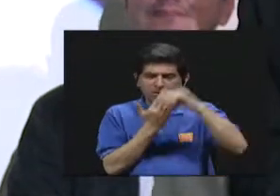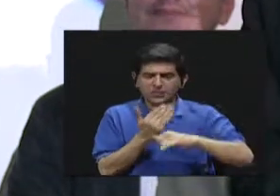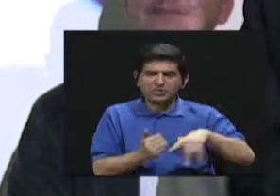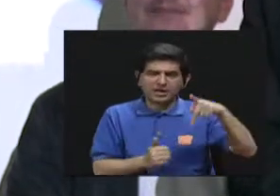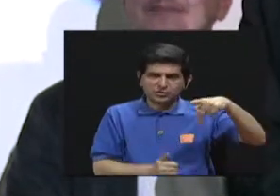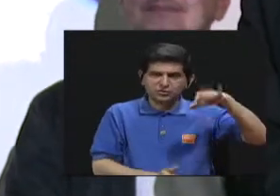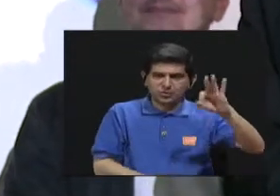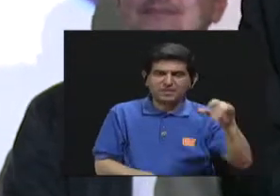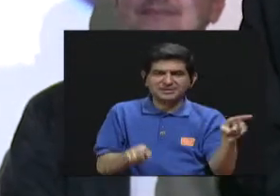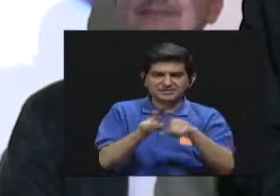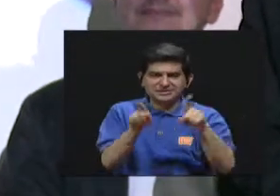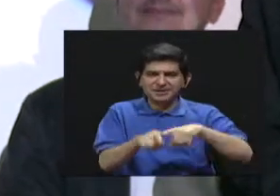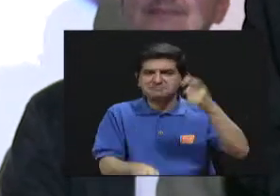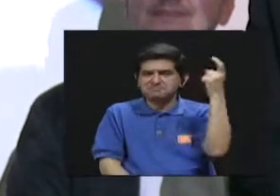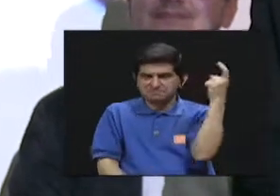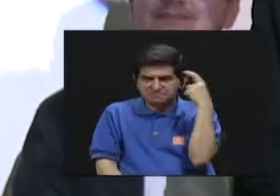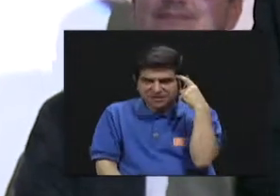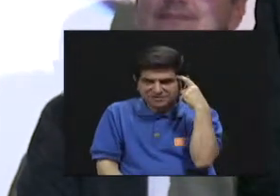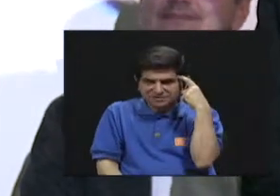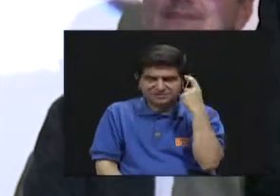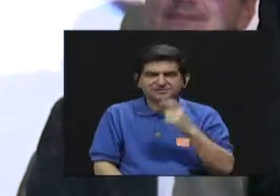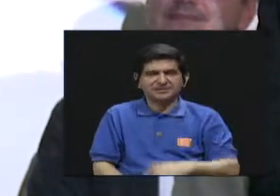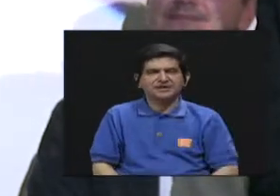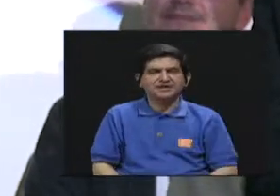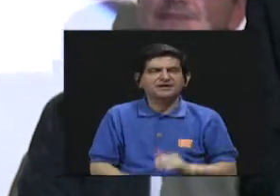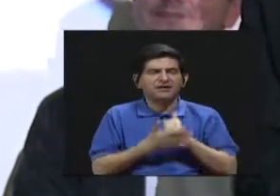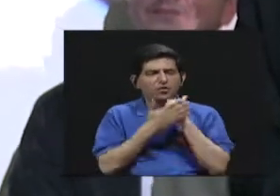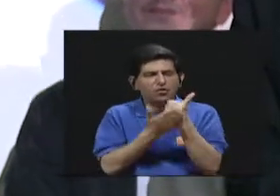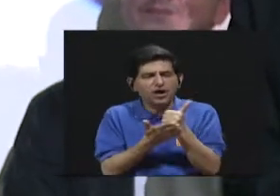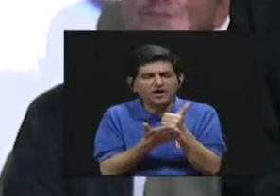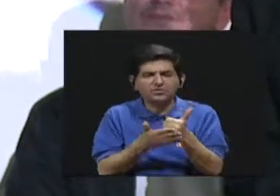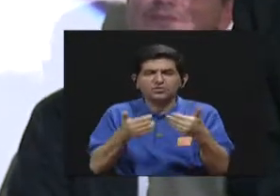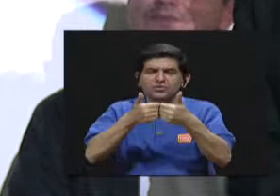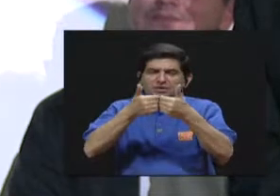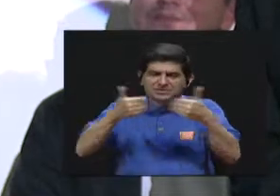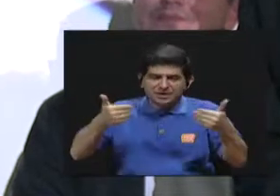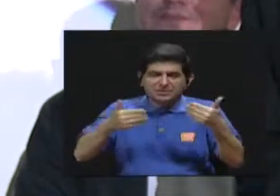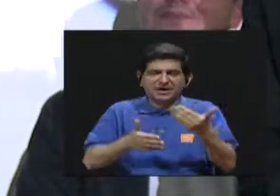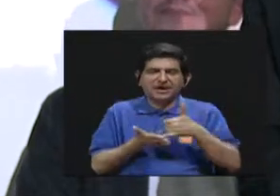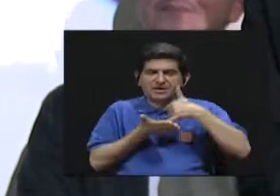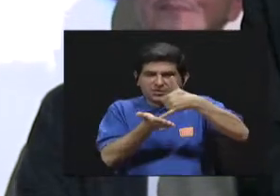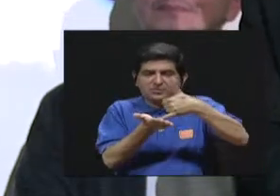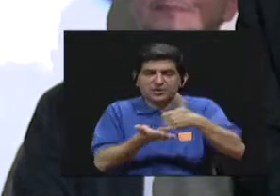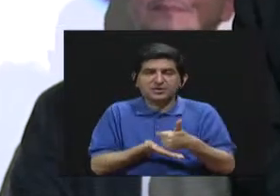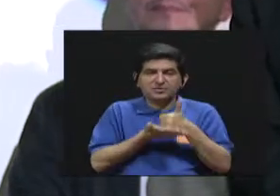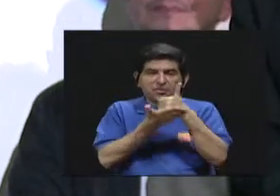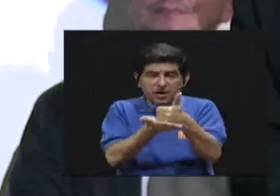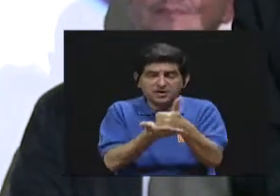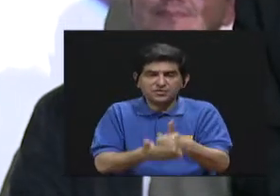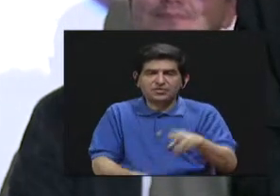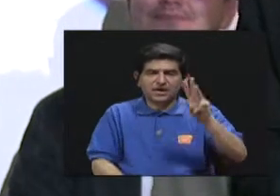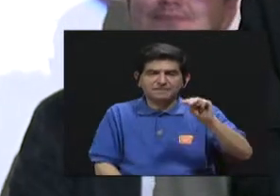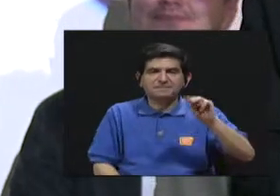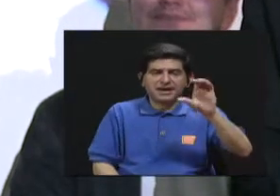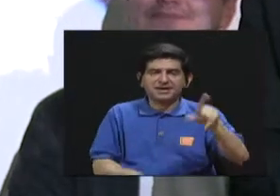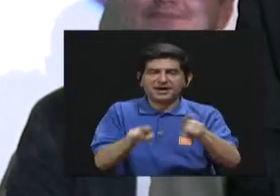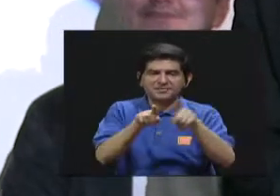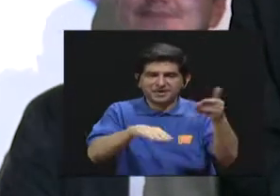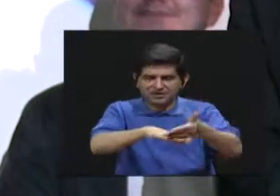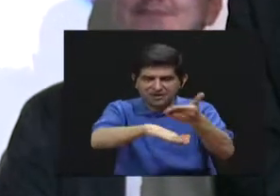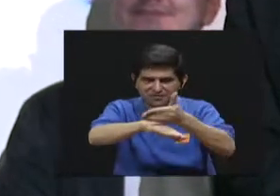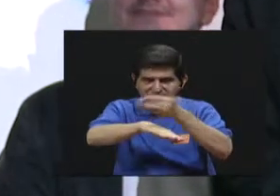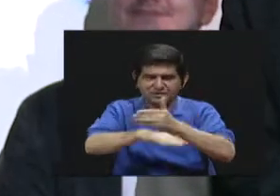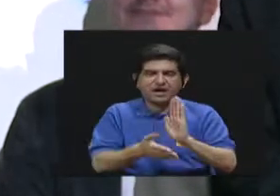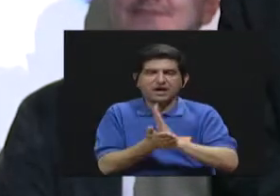también nos pareció que con una ayuda o separando un poco este premio podíamos ayudar a que Mari Carmen avanzara también con su documental que